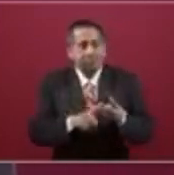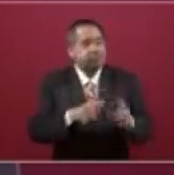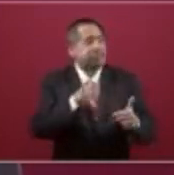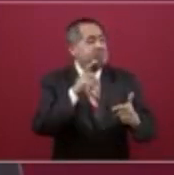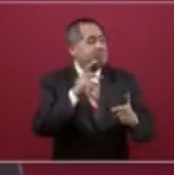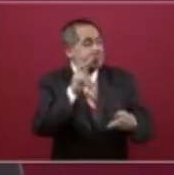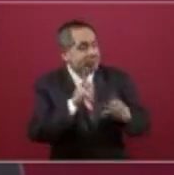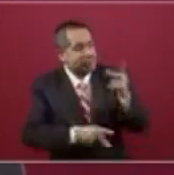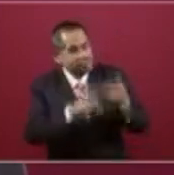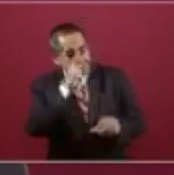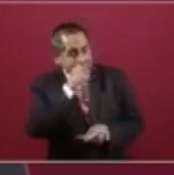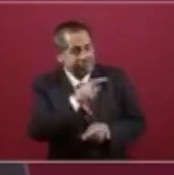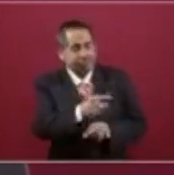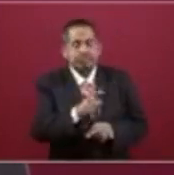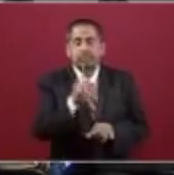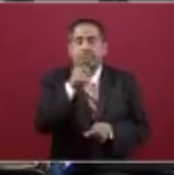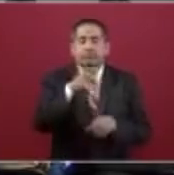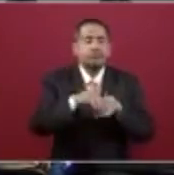canales de riego,